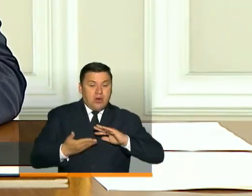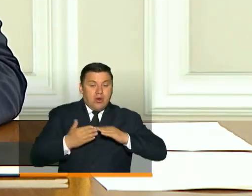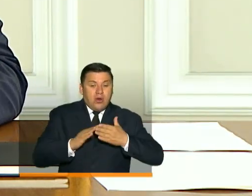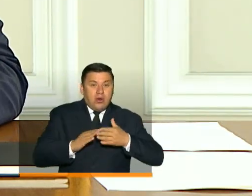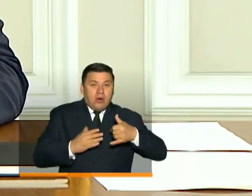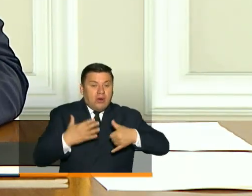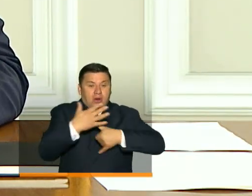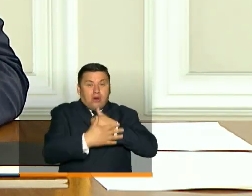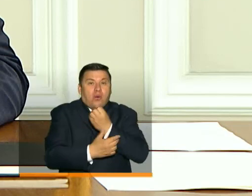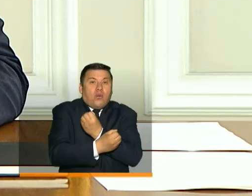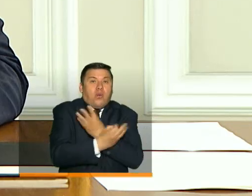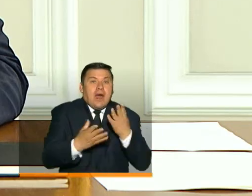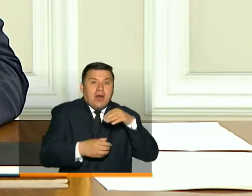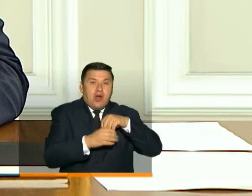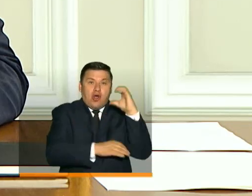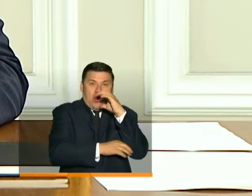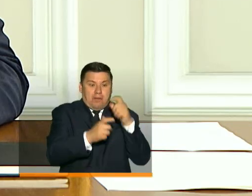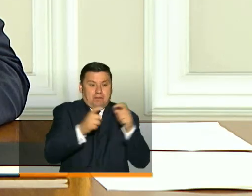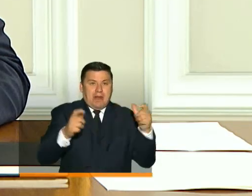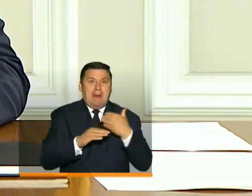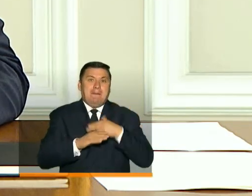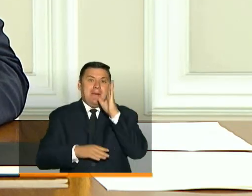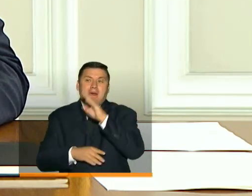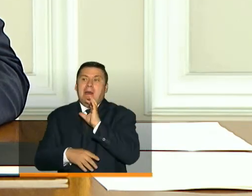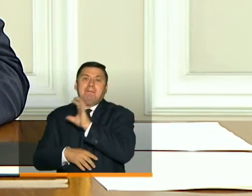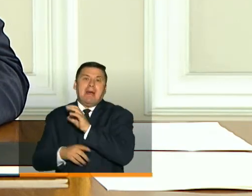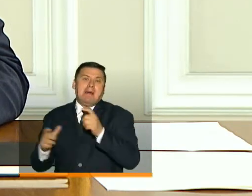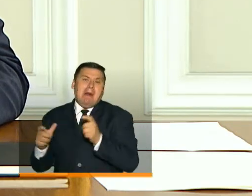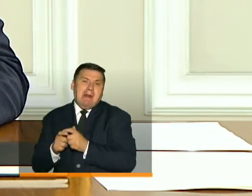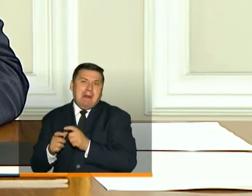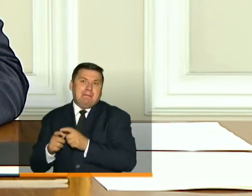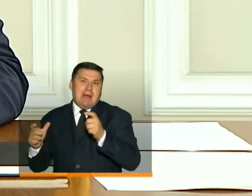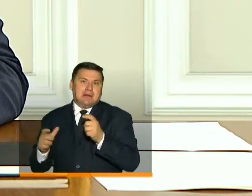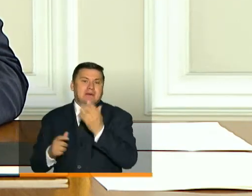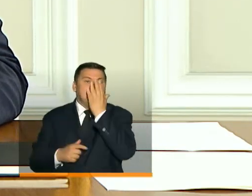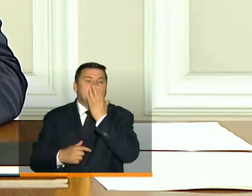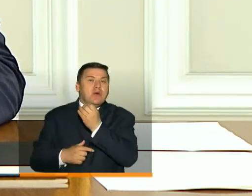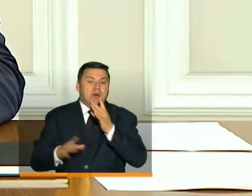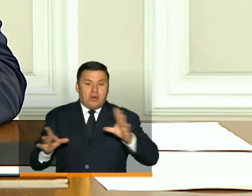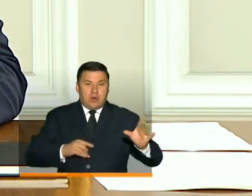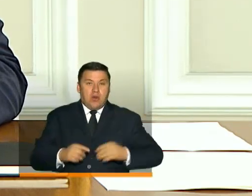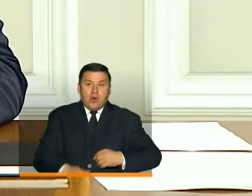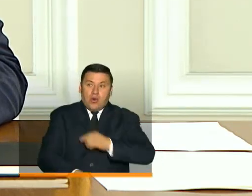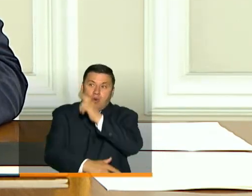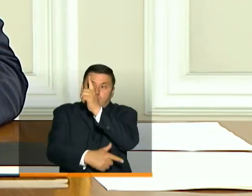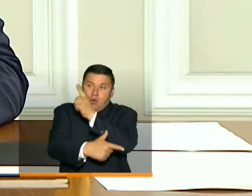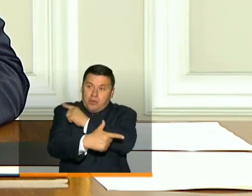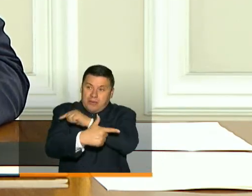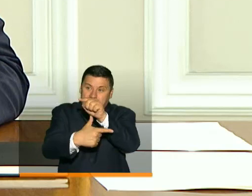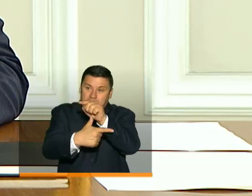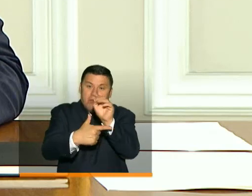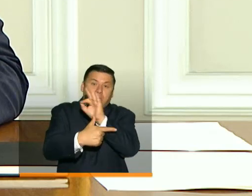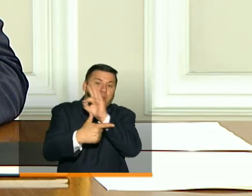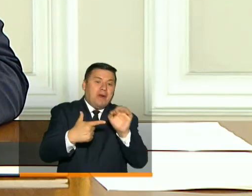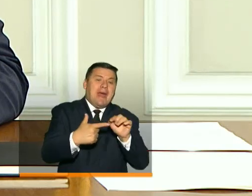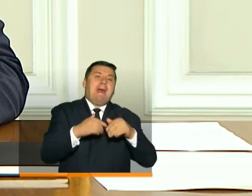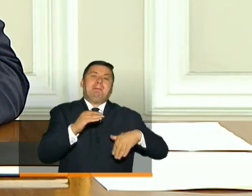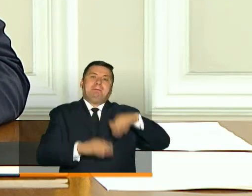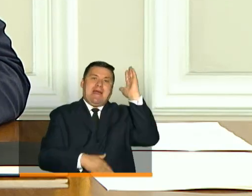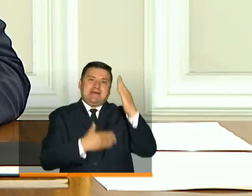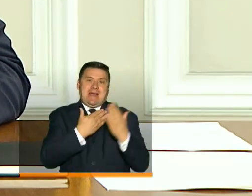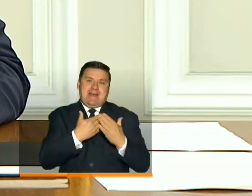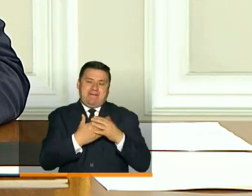de nuestro país. Por eso se utiliza mucho el criterio de los contagios por millón de habitantes. Este ha sido un indicador que